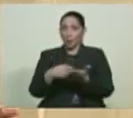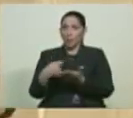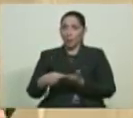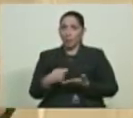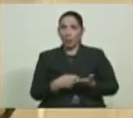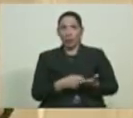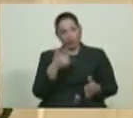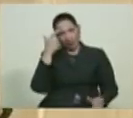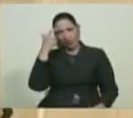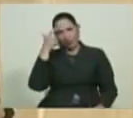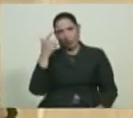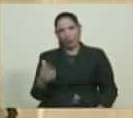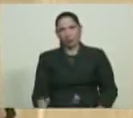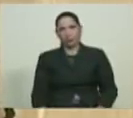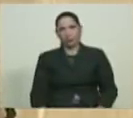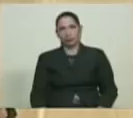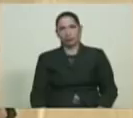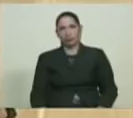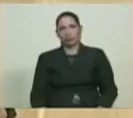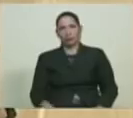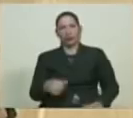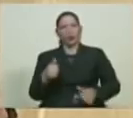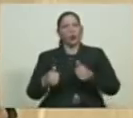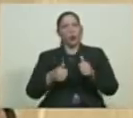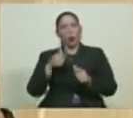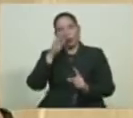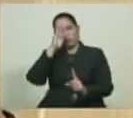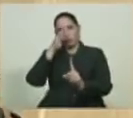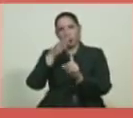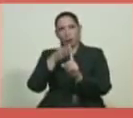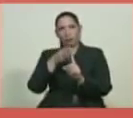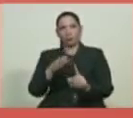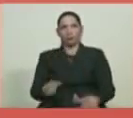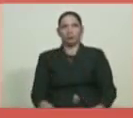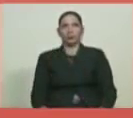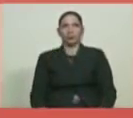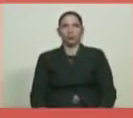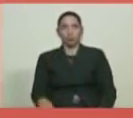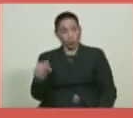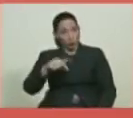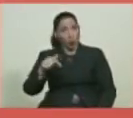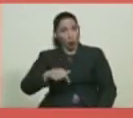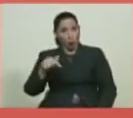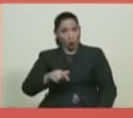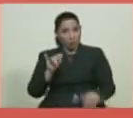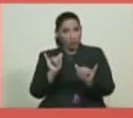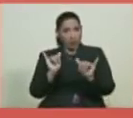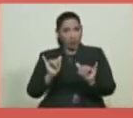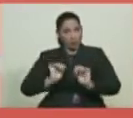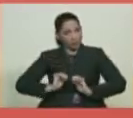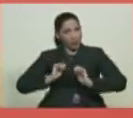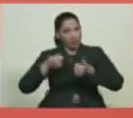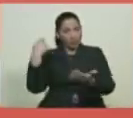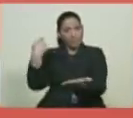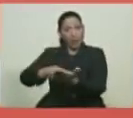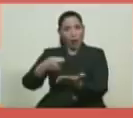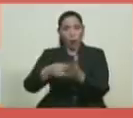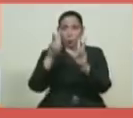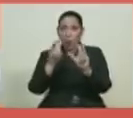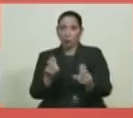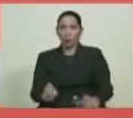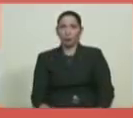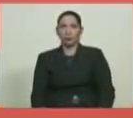como bien se había anunciado, y quería saber cuál era la meta final. Fíjese, hoy mismo empieza a regir la nueva tarifa